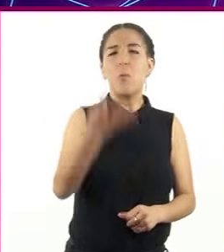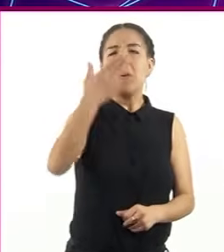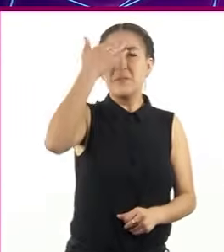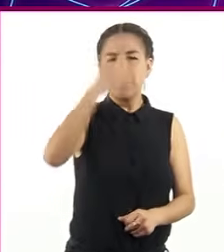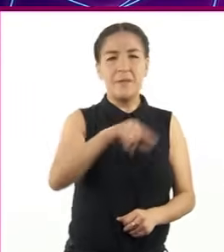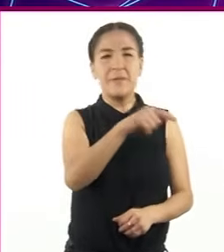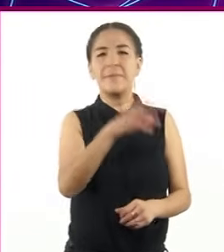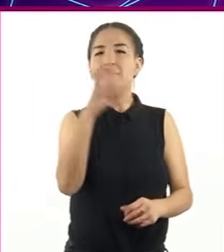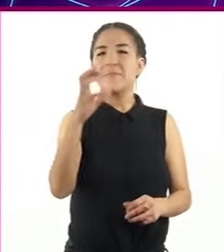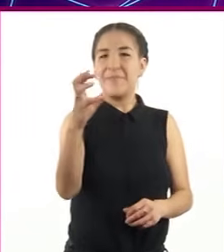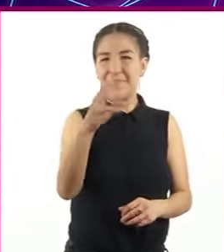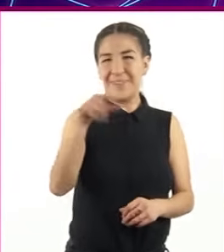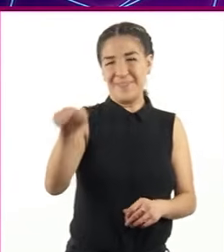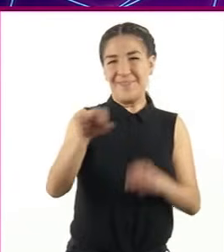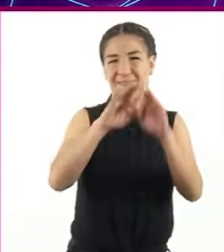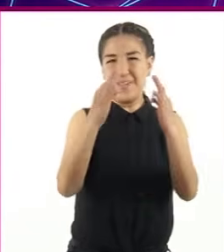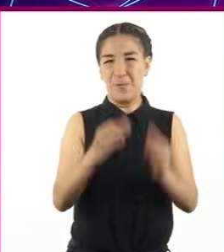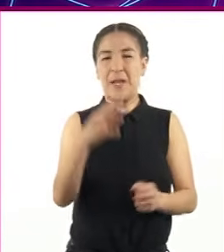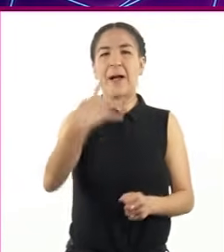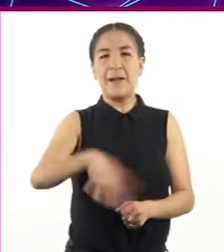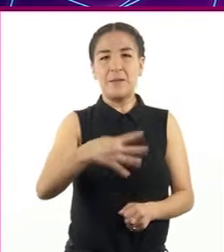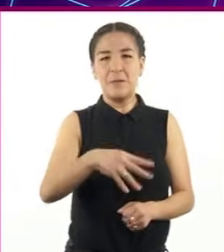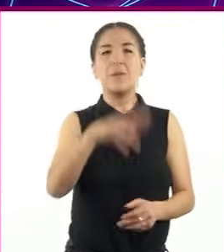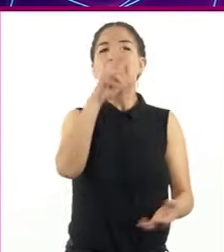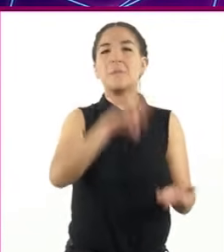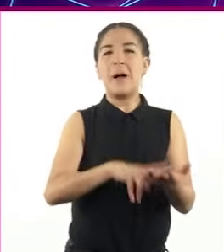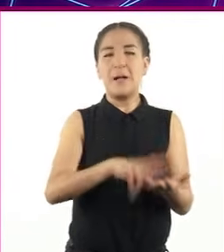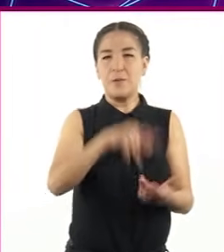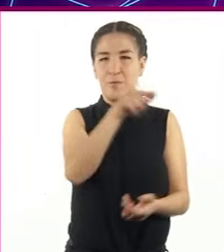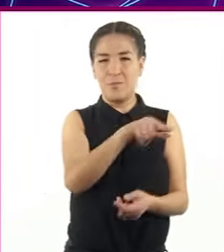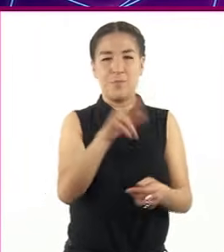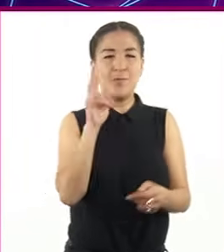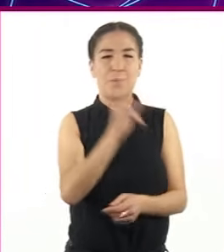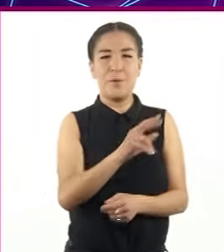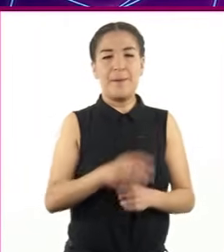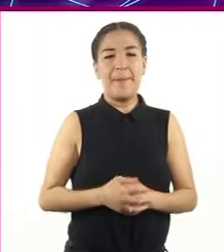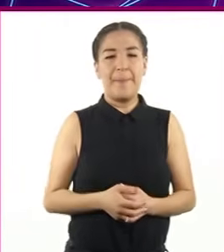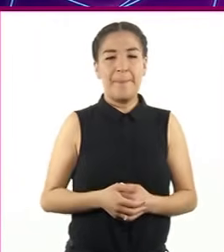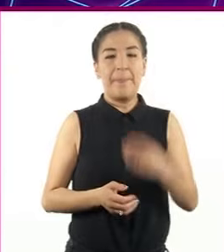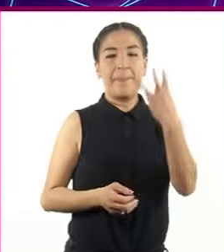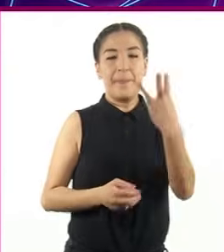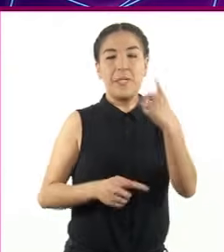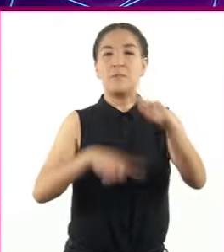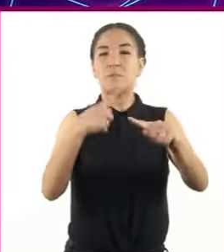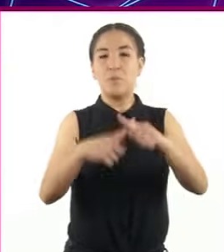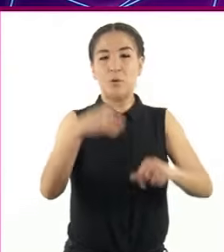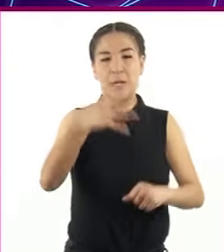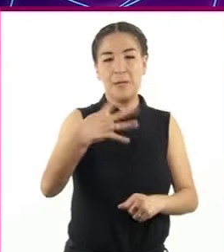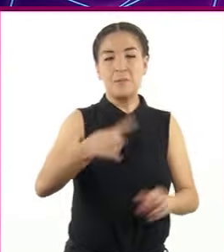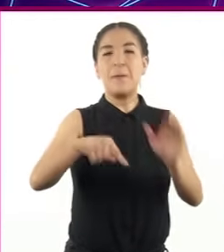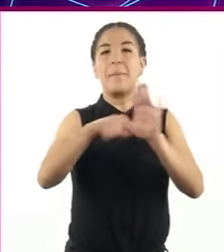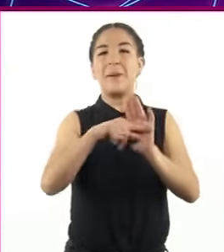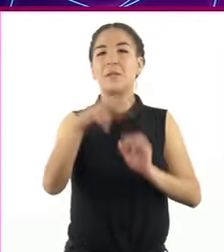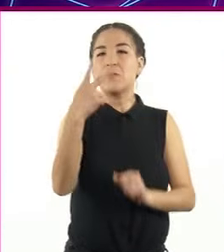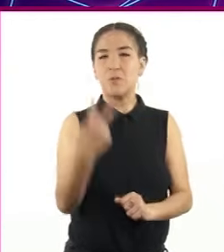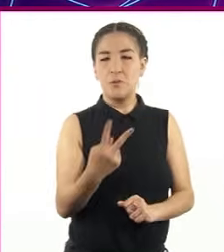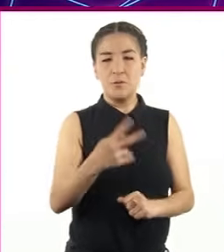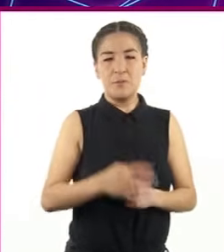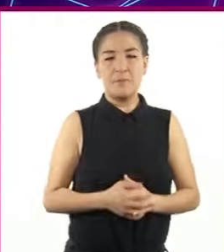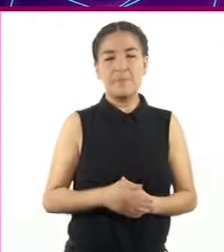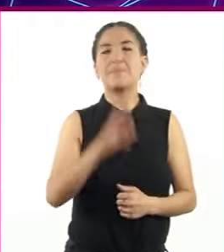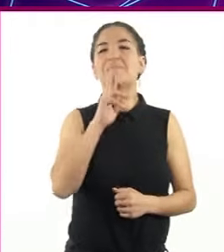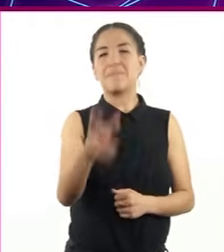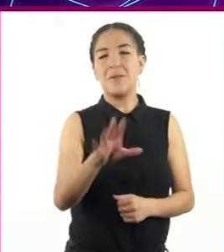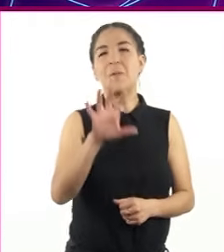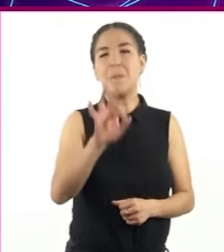figura 14, sustituimos el valor de la posición en la fórmula. 3 por 14 menos 2. El producto es